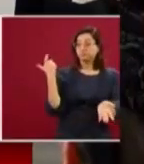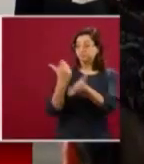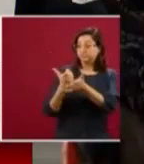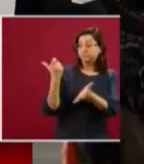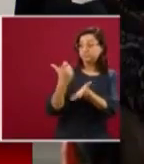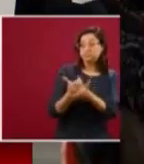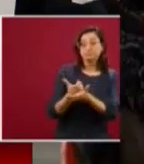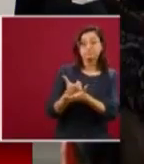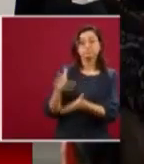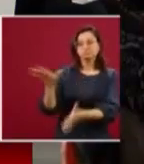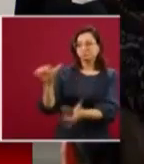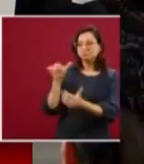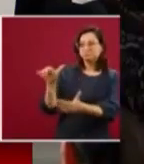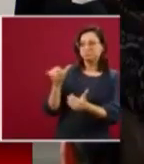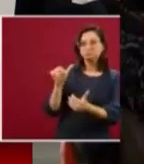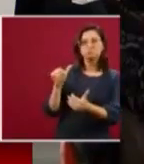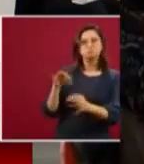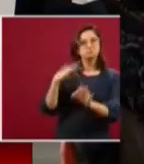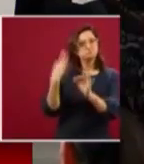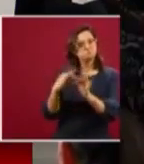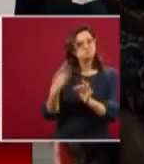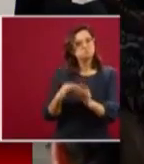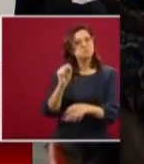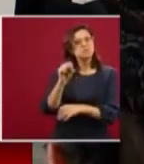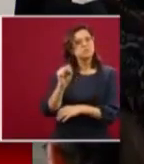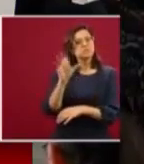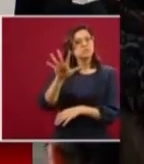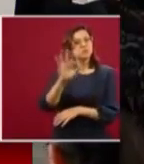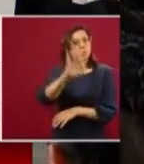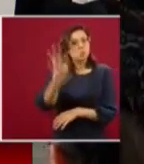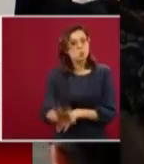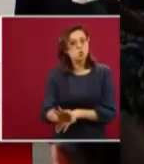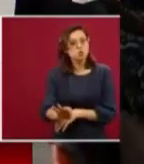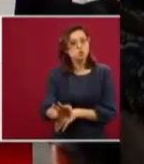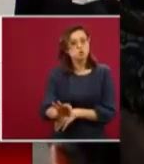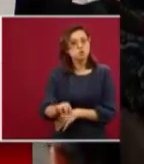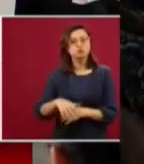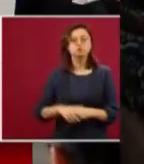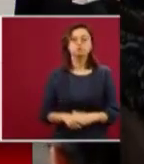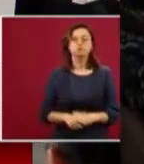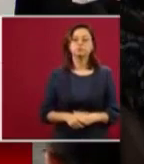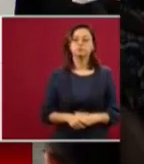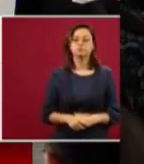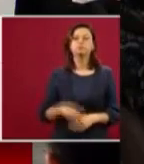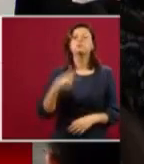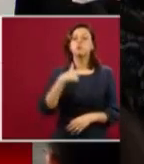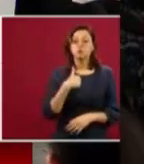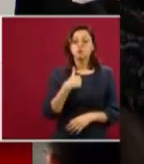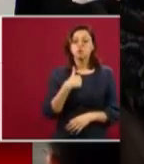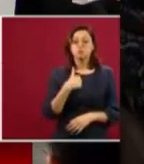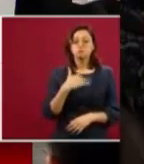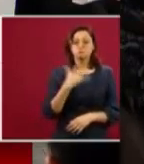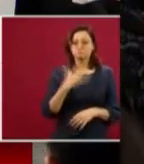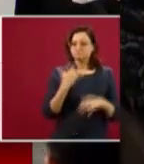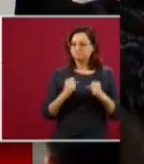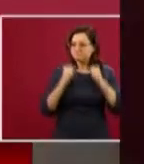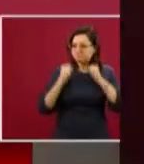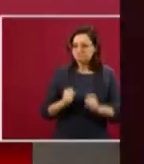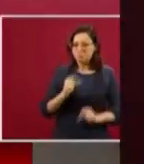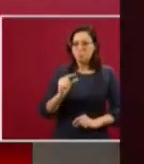que hay muchos puntos positivos para la personalidad política de López Obrador. Confianza, credibilidad, hasta simpatía.